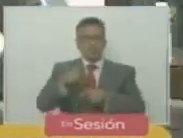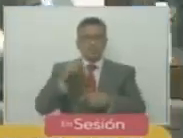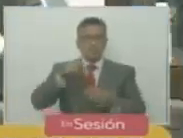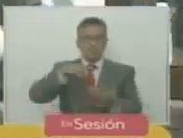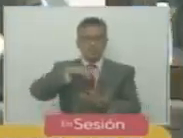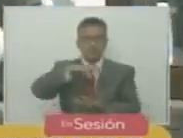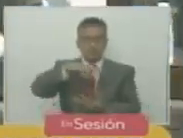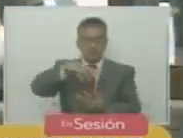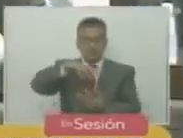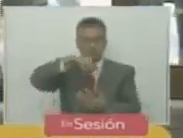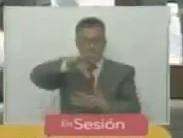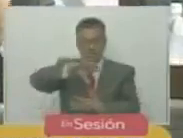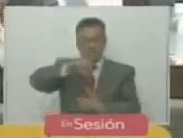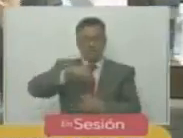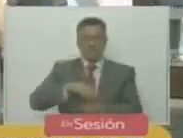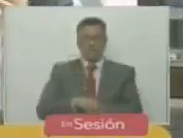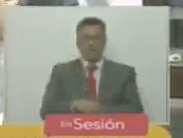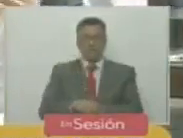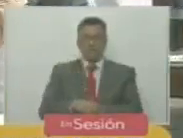continente.